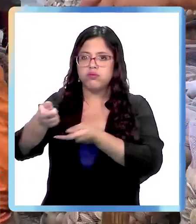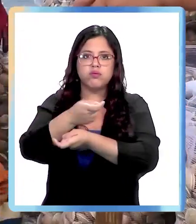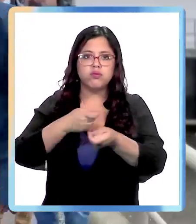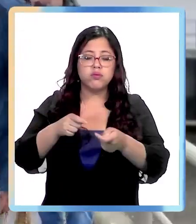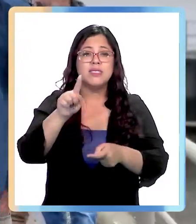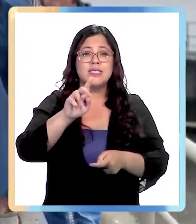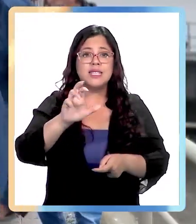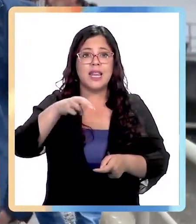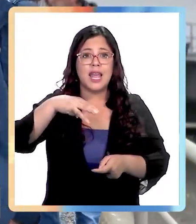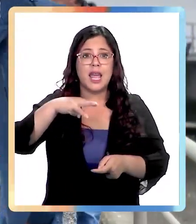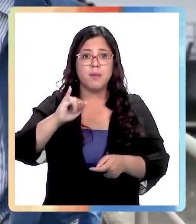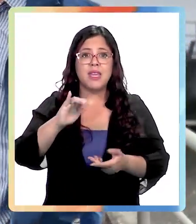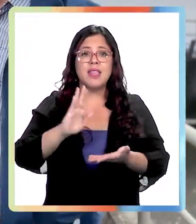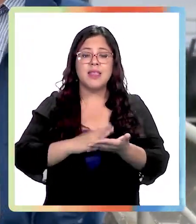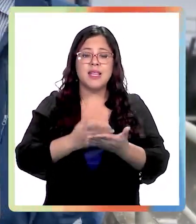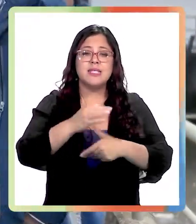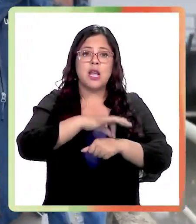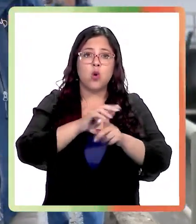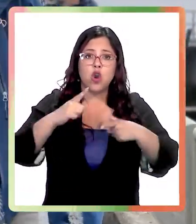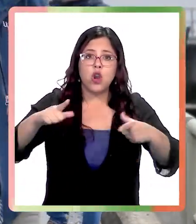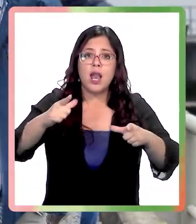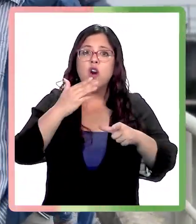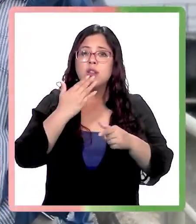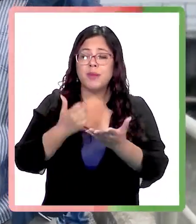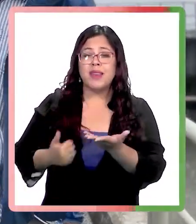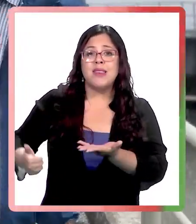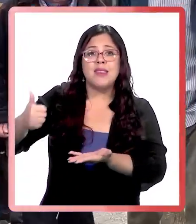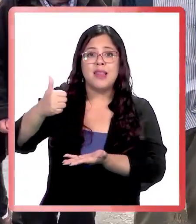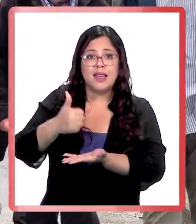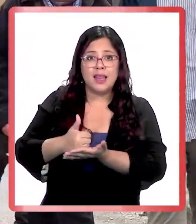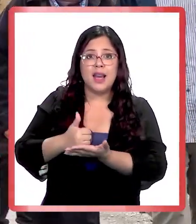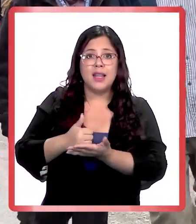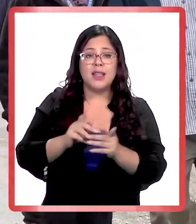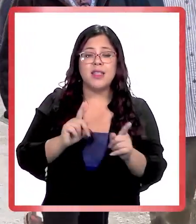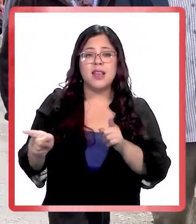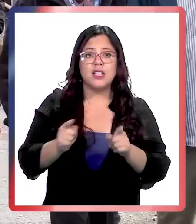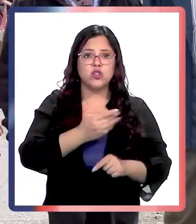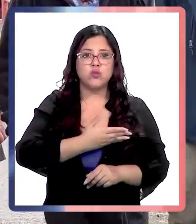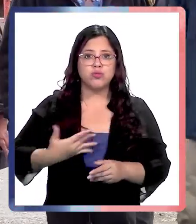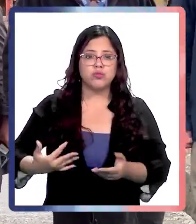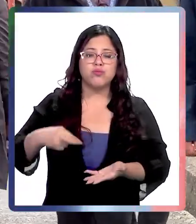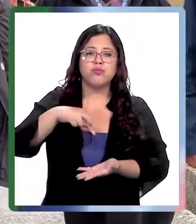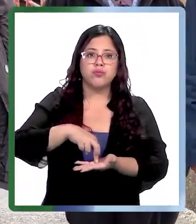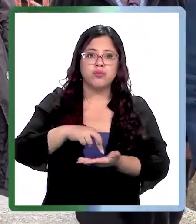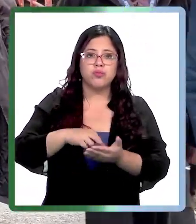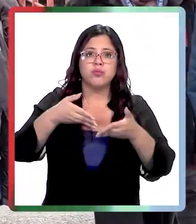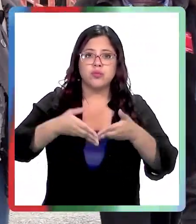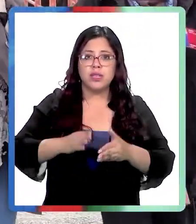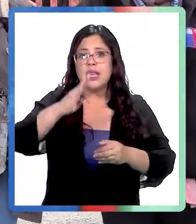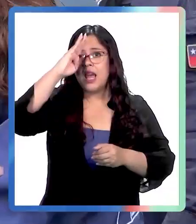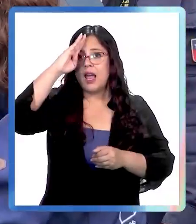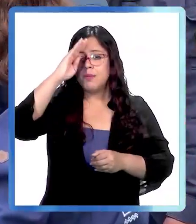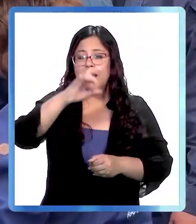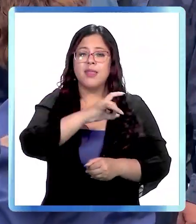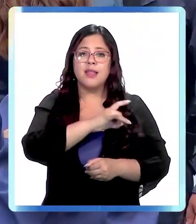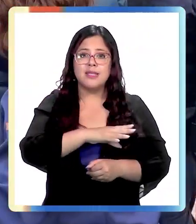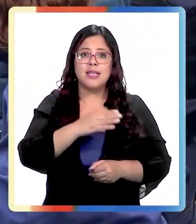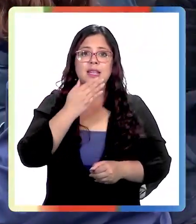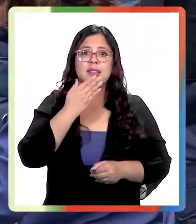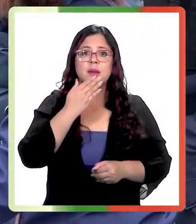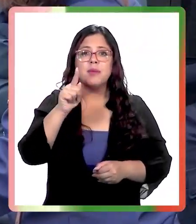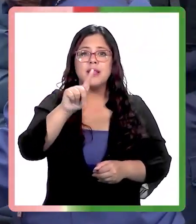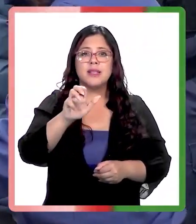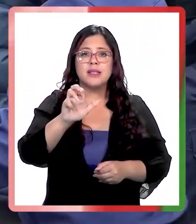Los Lagos, en conjunto con la Alcaldía Local, Delegación Presidencial Provincial, Armada de Chile y Serna Pesca, llevaron a cabo